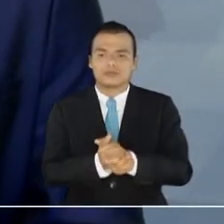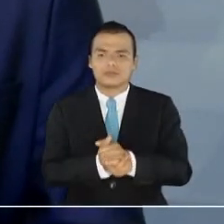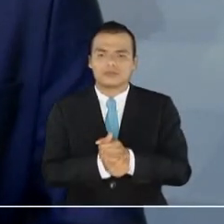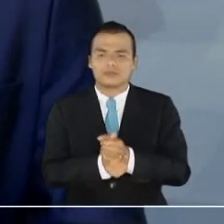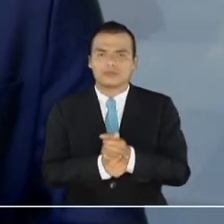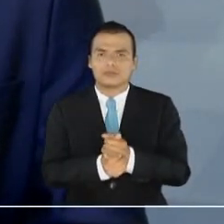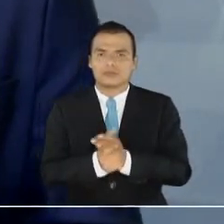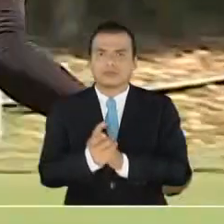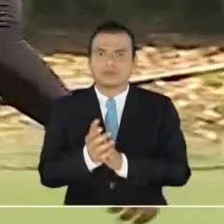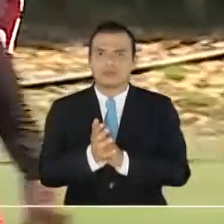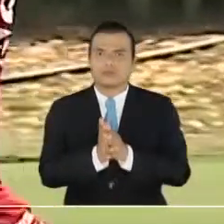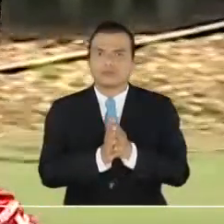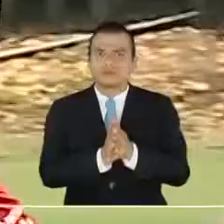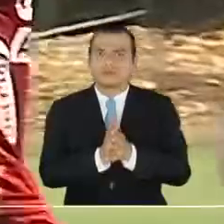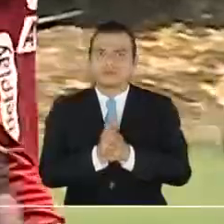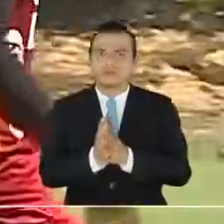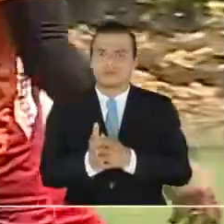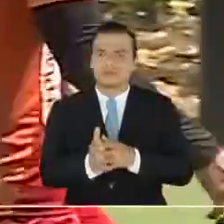de final.